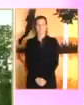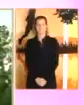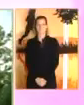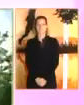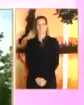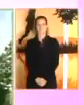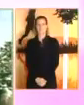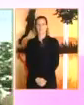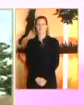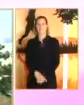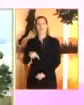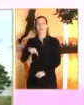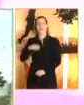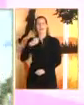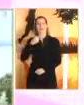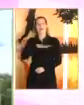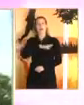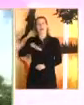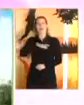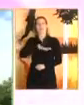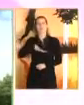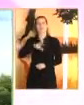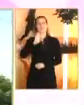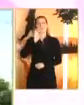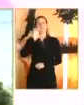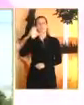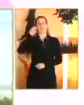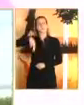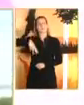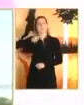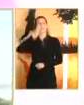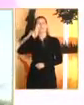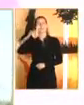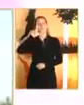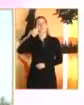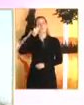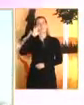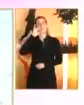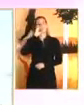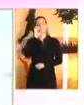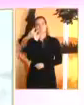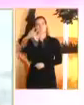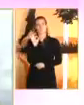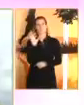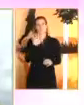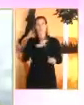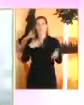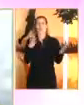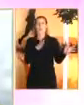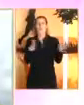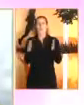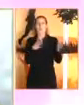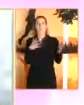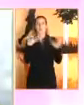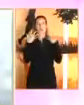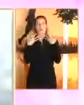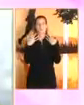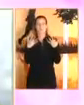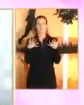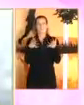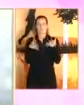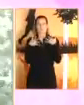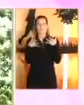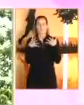Y es que en la Abadía de los Templarios saben cómo disfrutar de este manjar propio del otoño y muy apreciado en esta zona de la provincia de